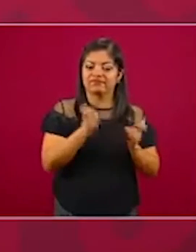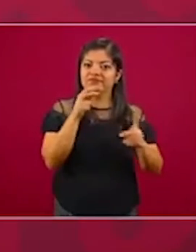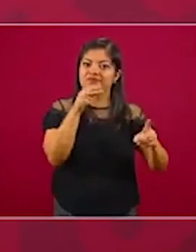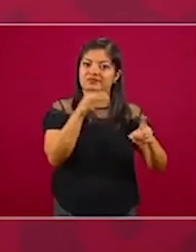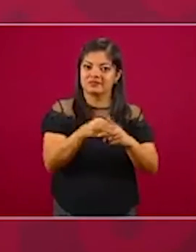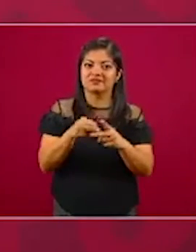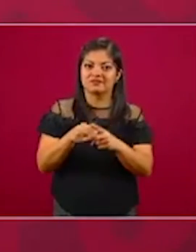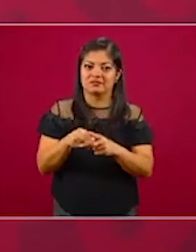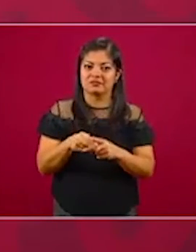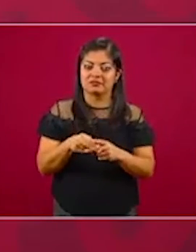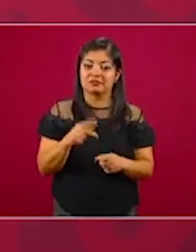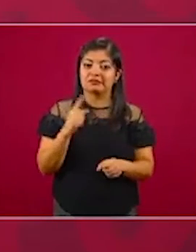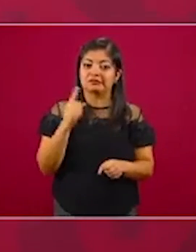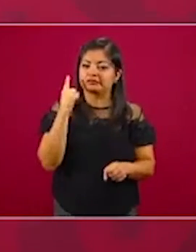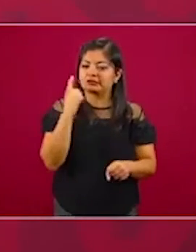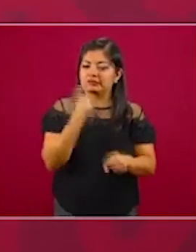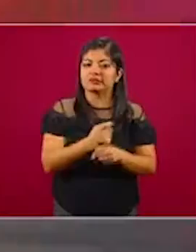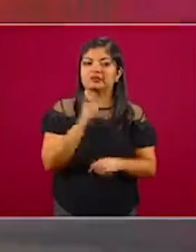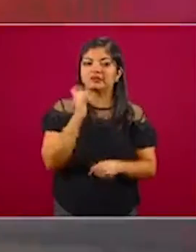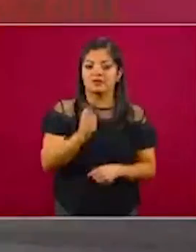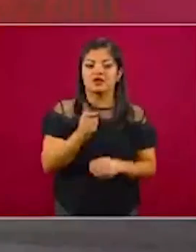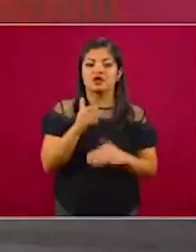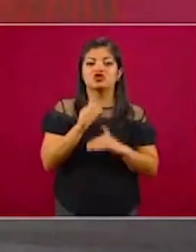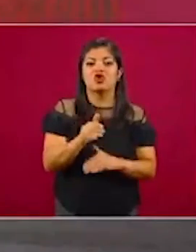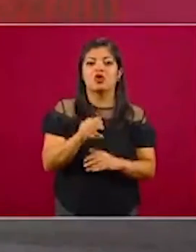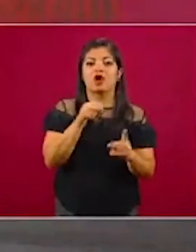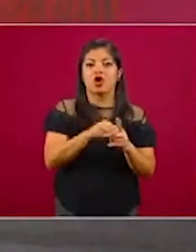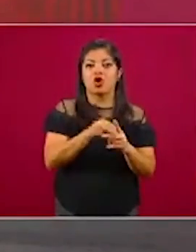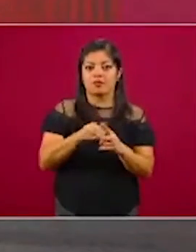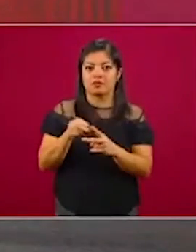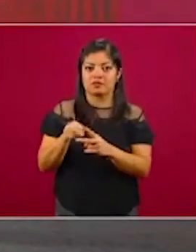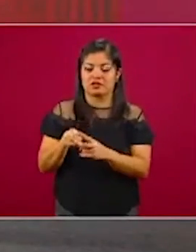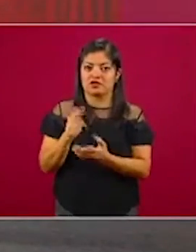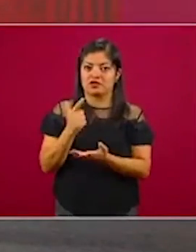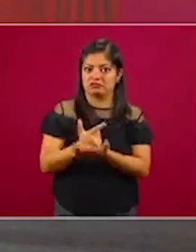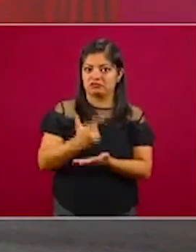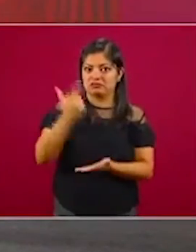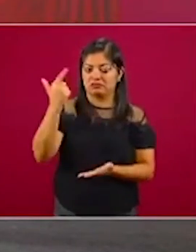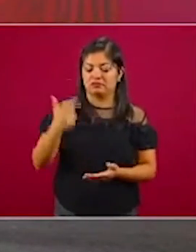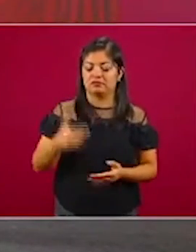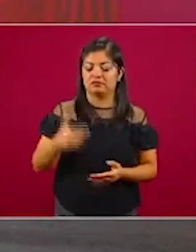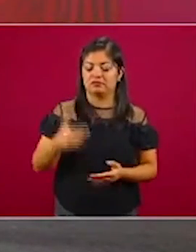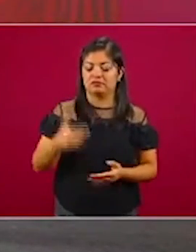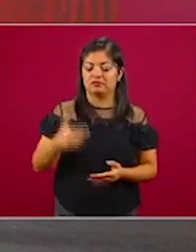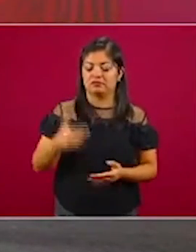general particularmente el de los homicidios dolosos.